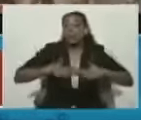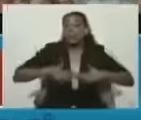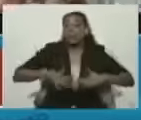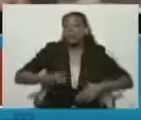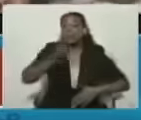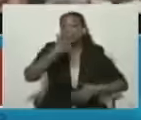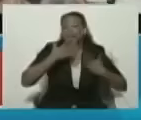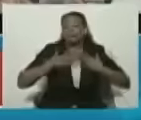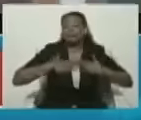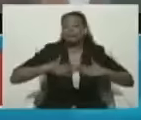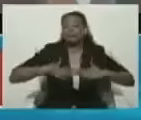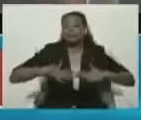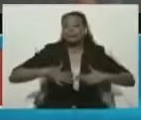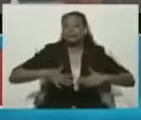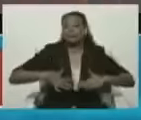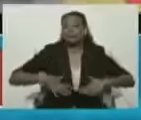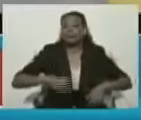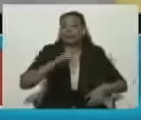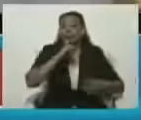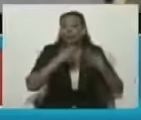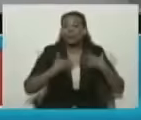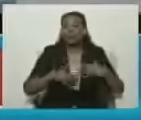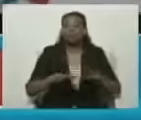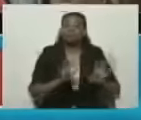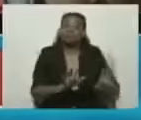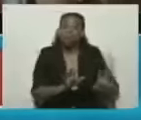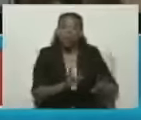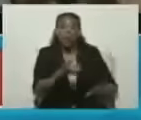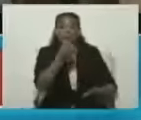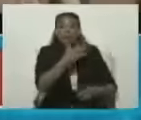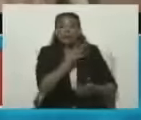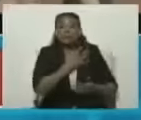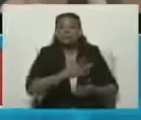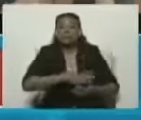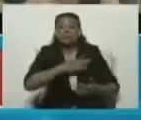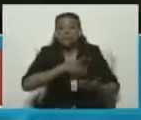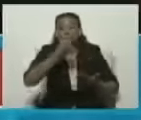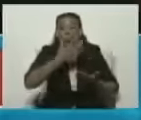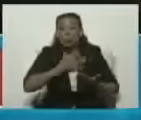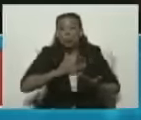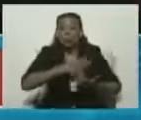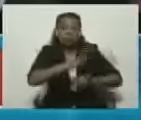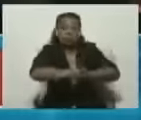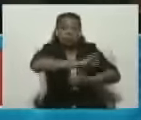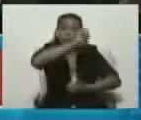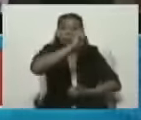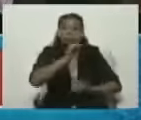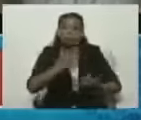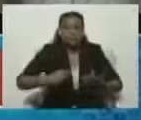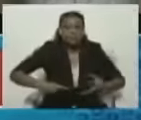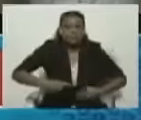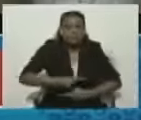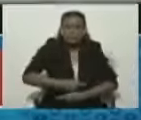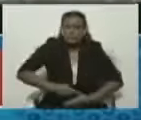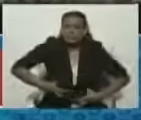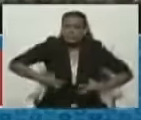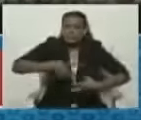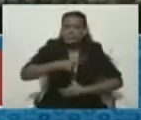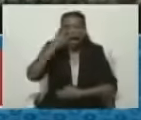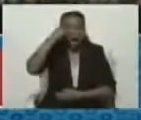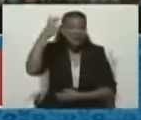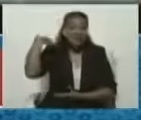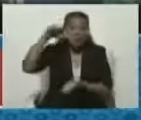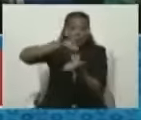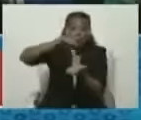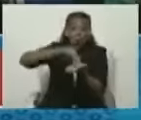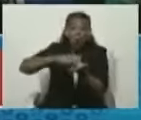inhibidores de la bomba de protones, vale decir, omeprazol, esomeprazol, porque bastante acidez van a tener, tuvieron ayer con Coro,